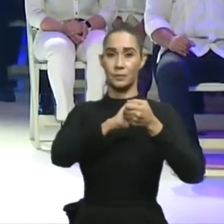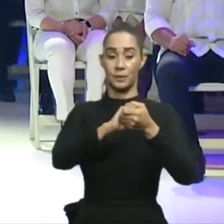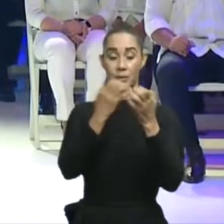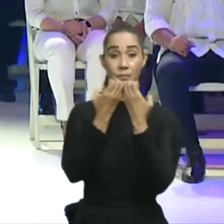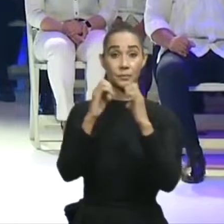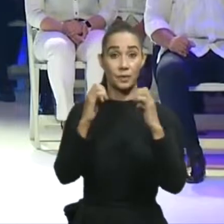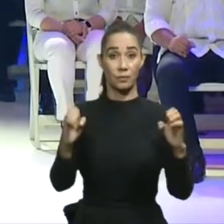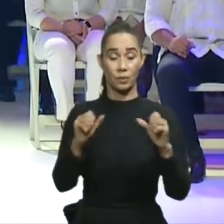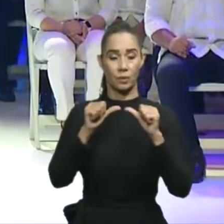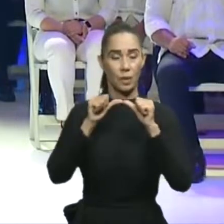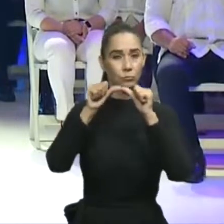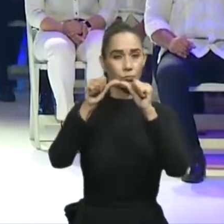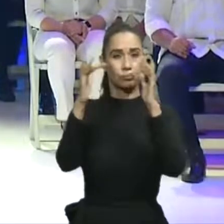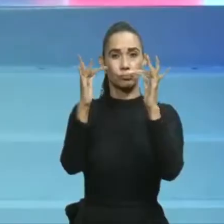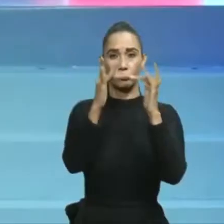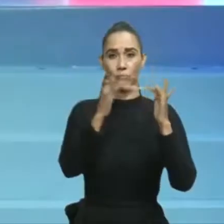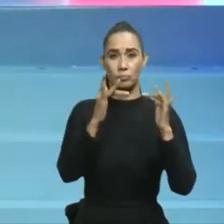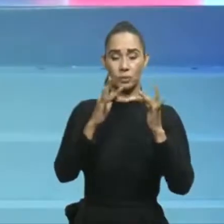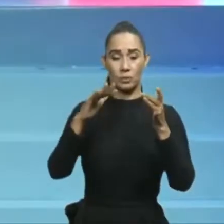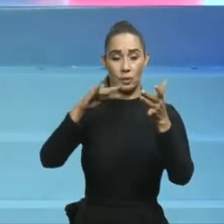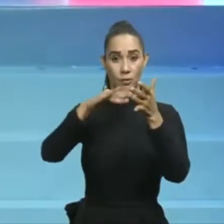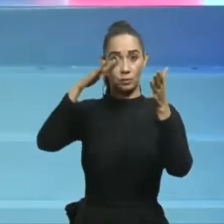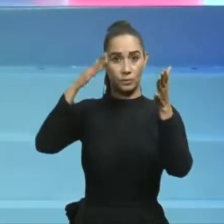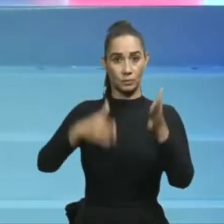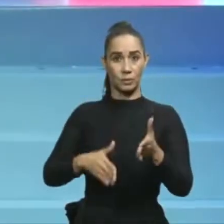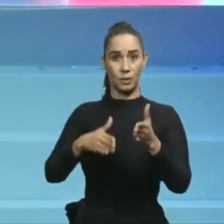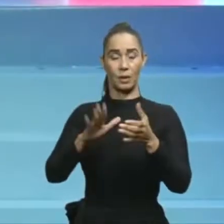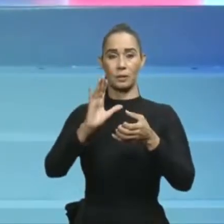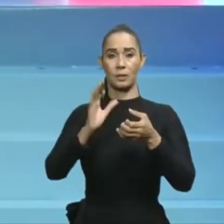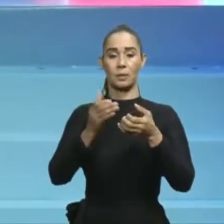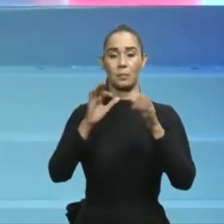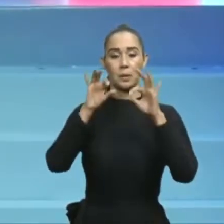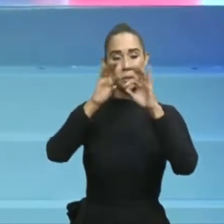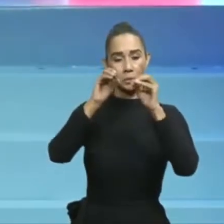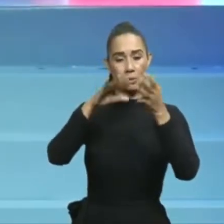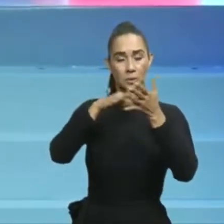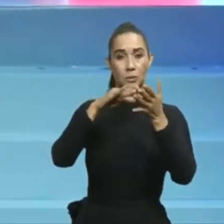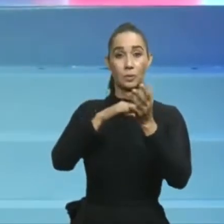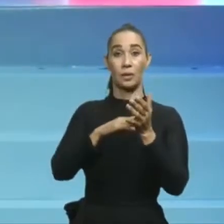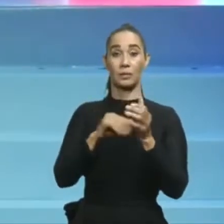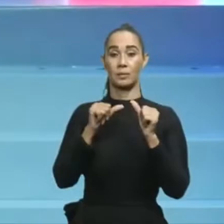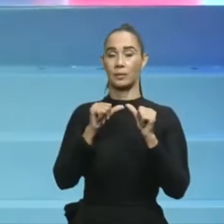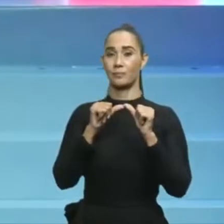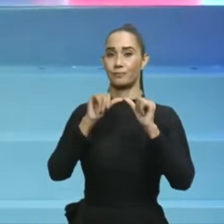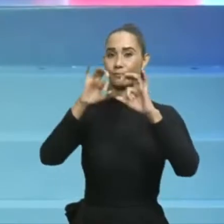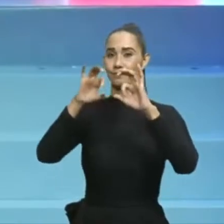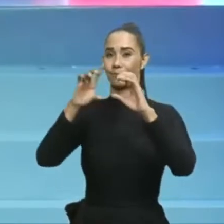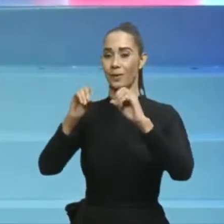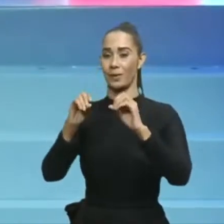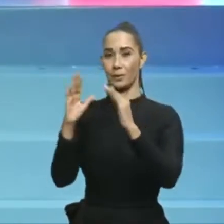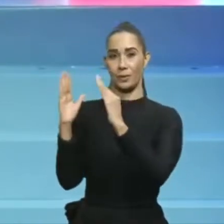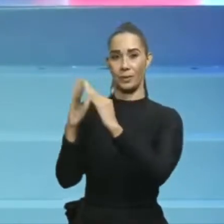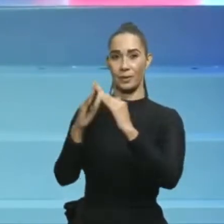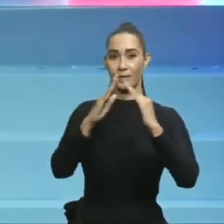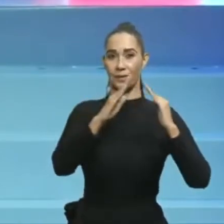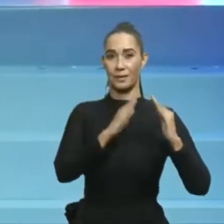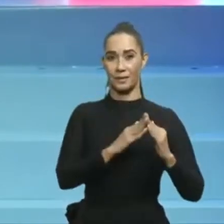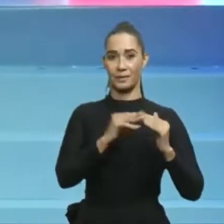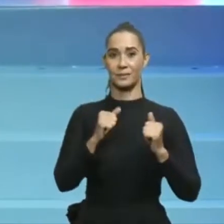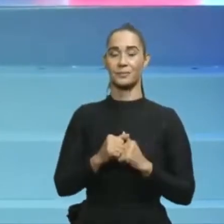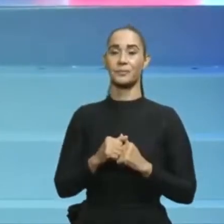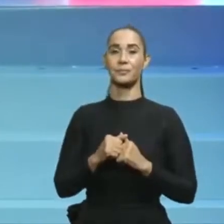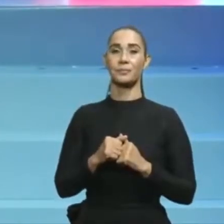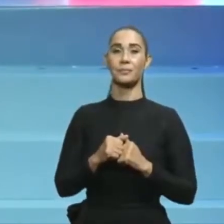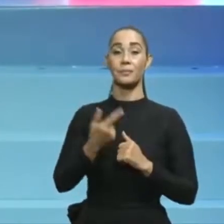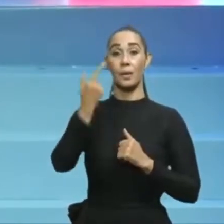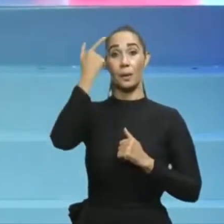para mantener conectados a los estudiantes con sus procesos educativos y lo hicimos con la educación a distancia y